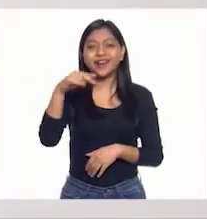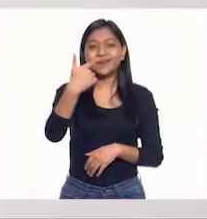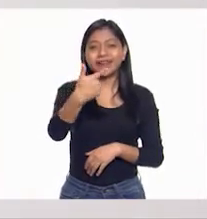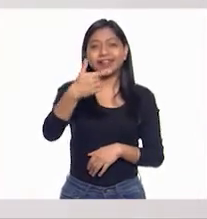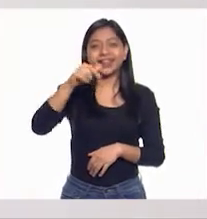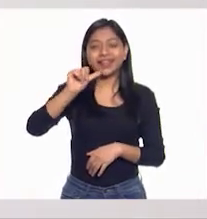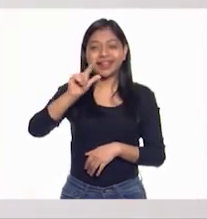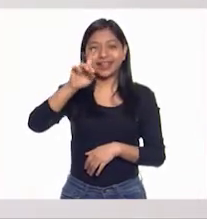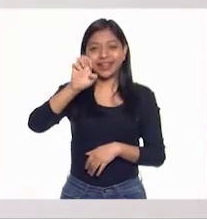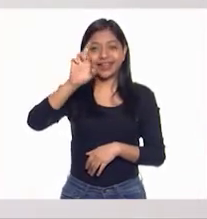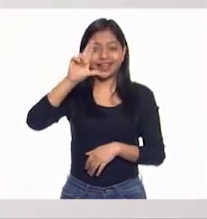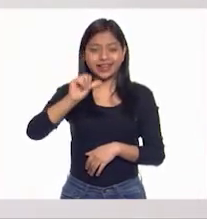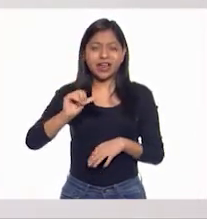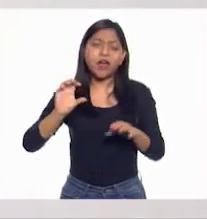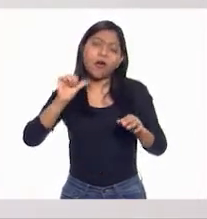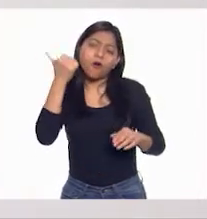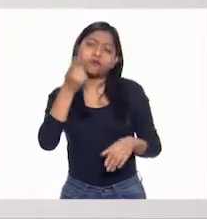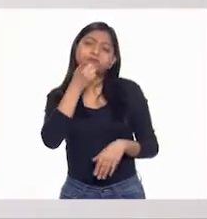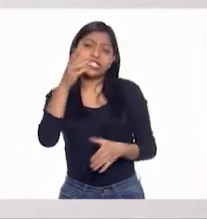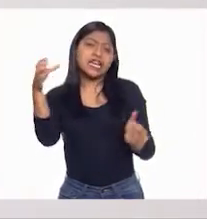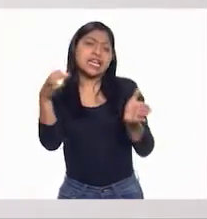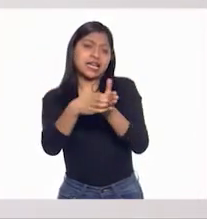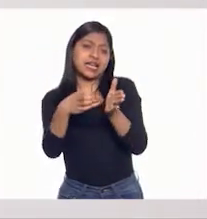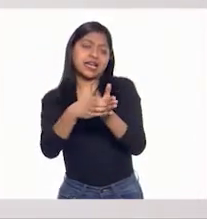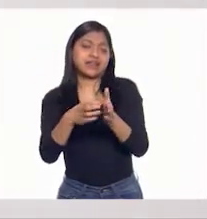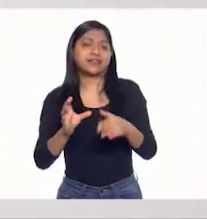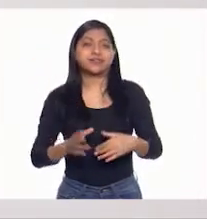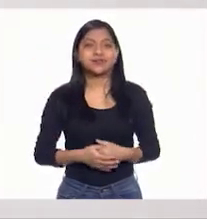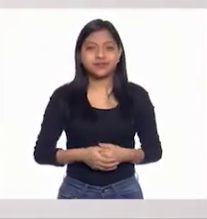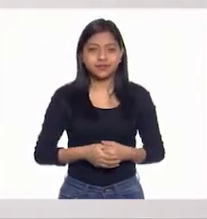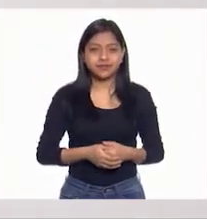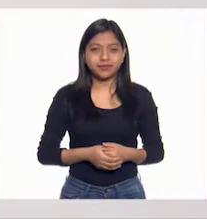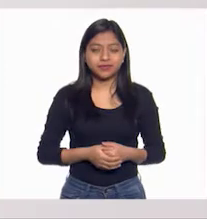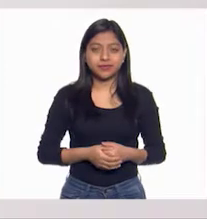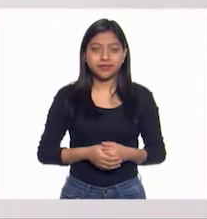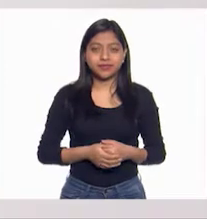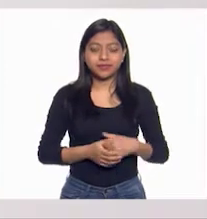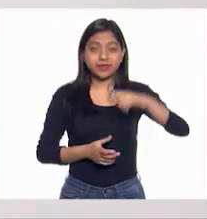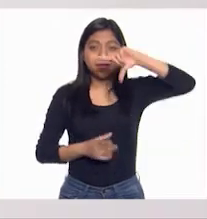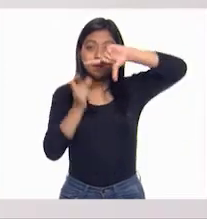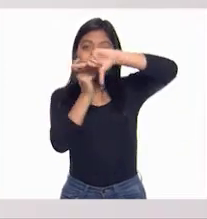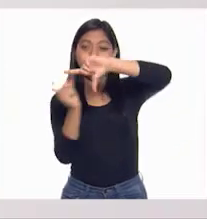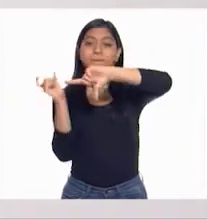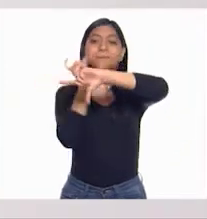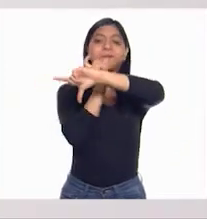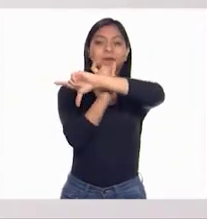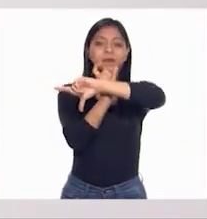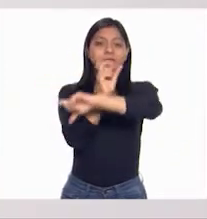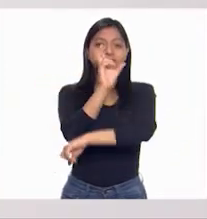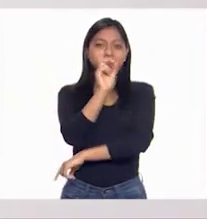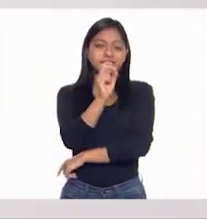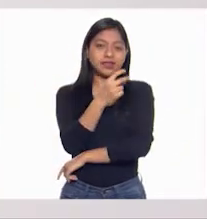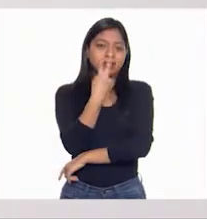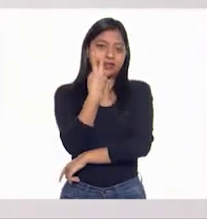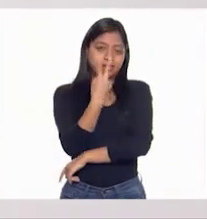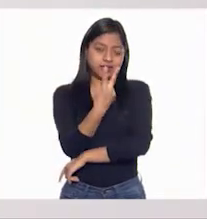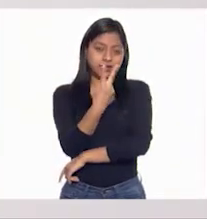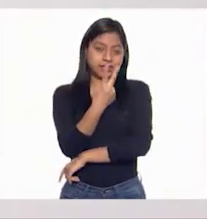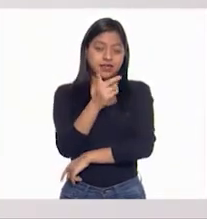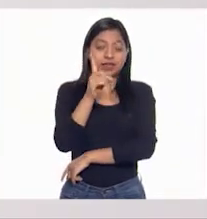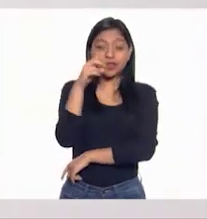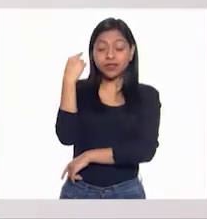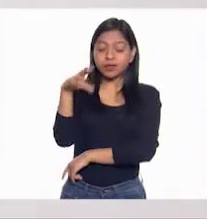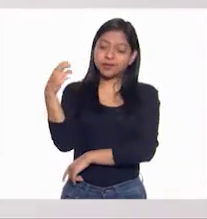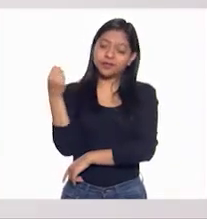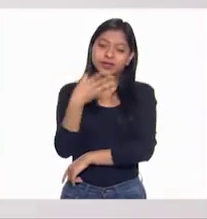galera. O caja también. Recordemos, caja o galera. Y el 32 va a ser el divisor. Porque es